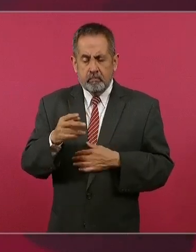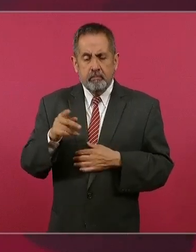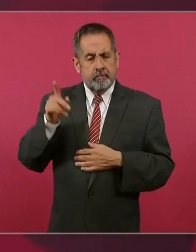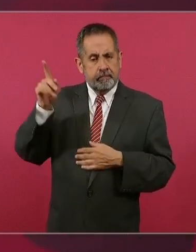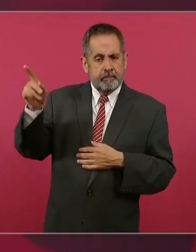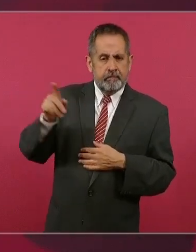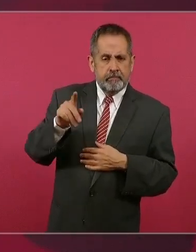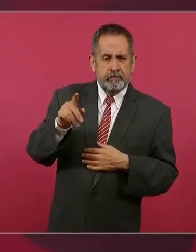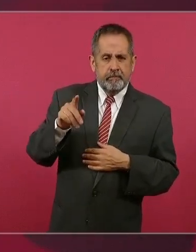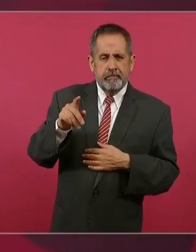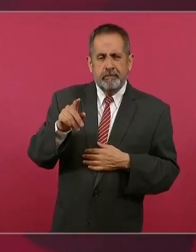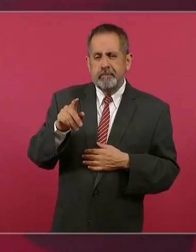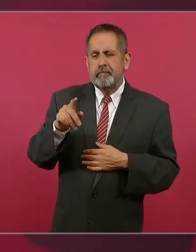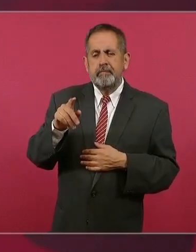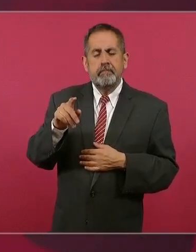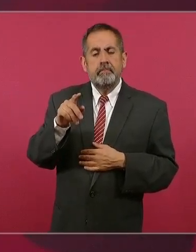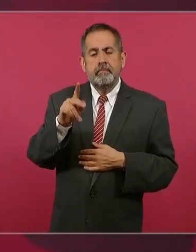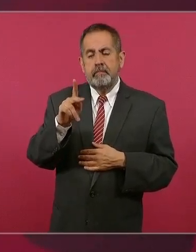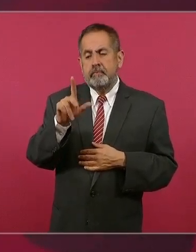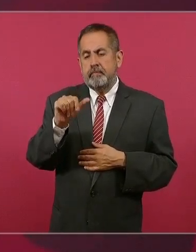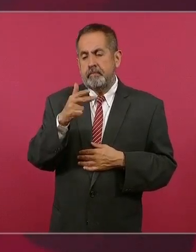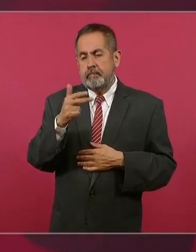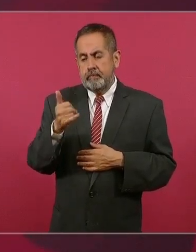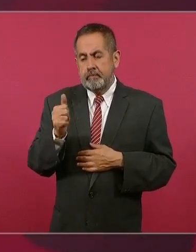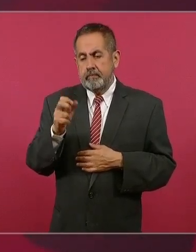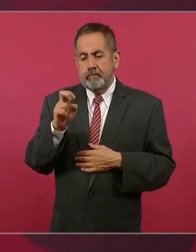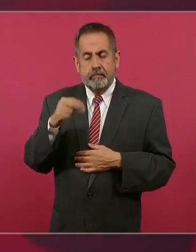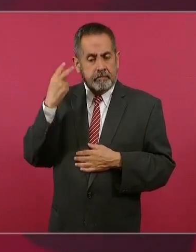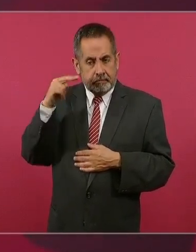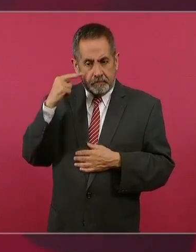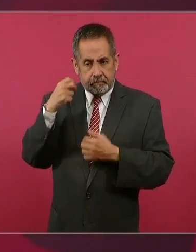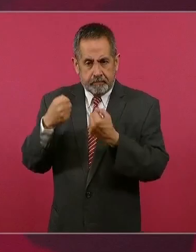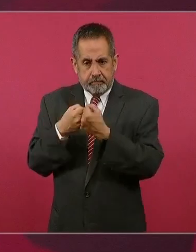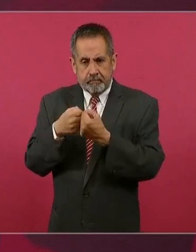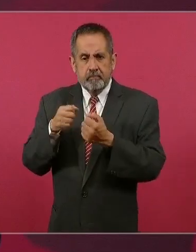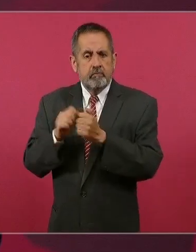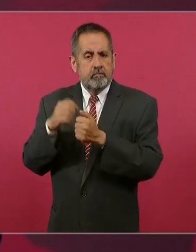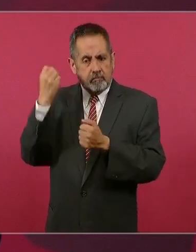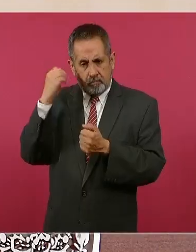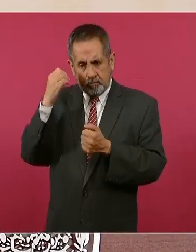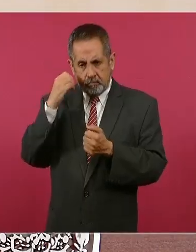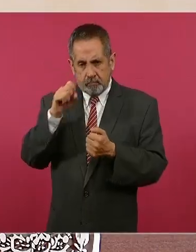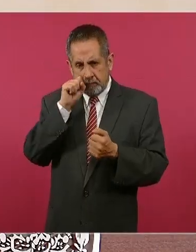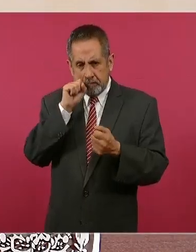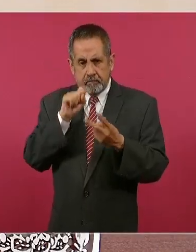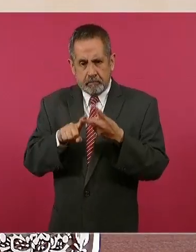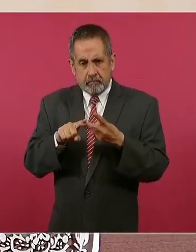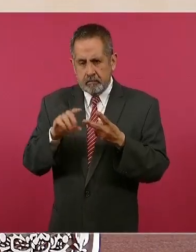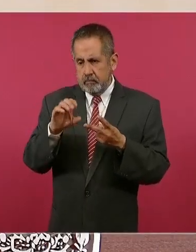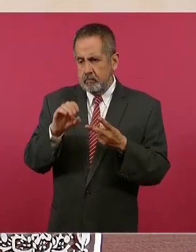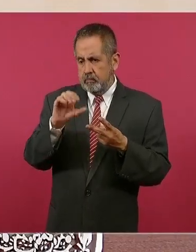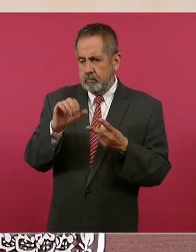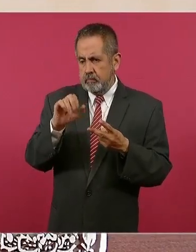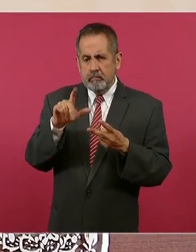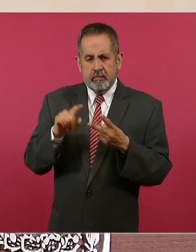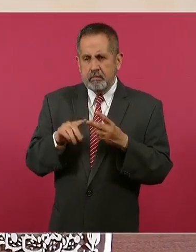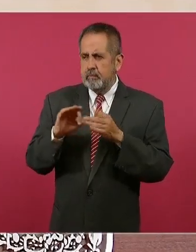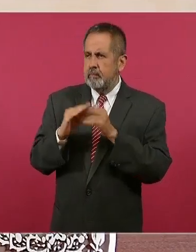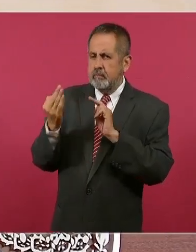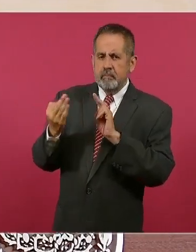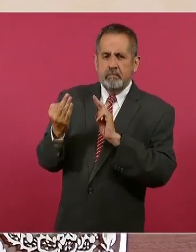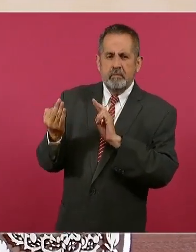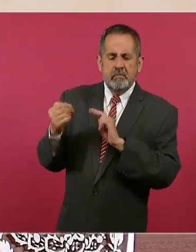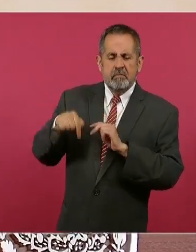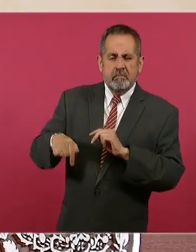Vicente, Veracruz, allá en los límites con Oaxaca, y Coacalco, aquí